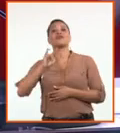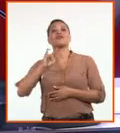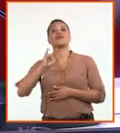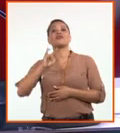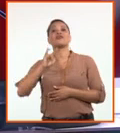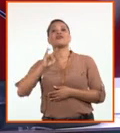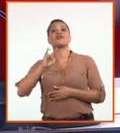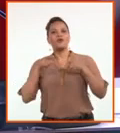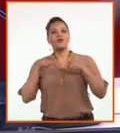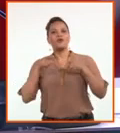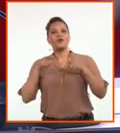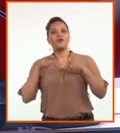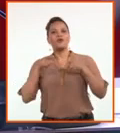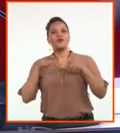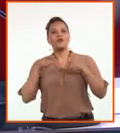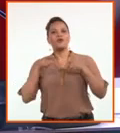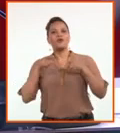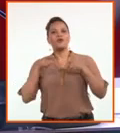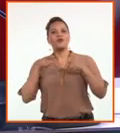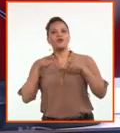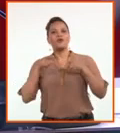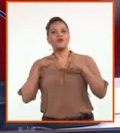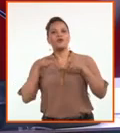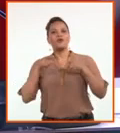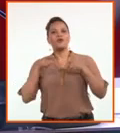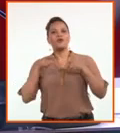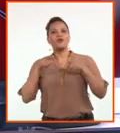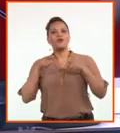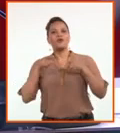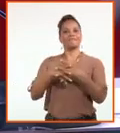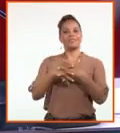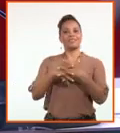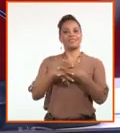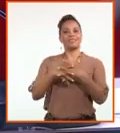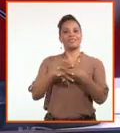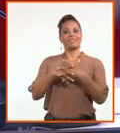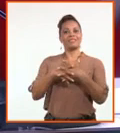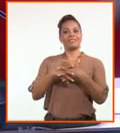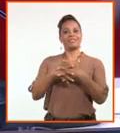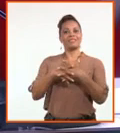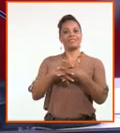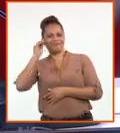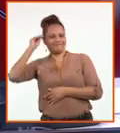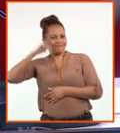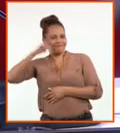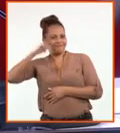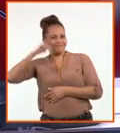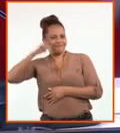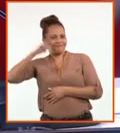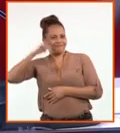contar con la Unión de Jóvenes Comunistas, y la Unión de Jóvenes Comunistas está segura que siempre va a poder contar